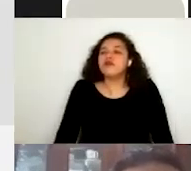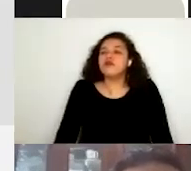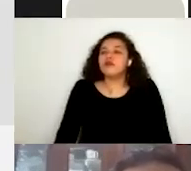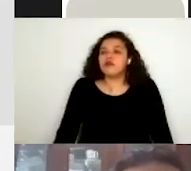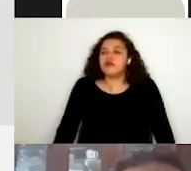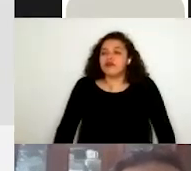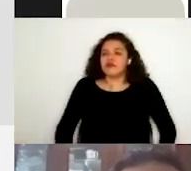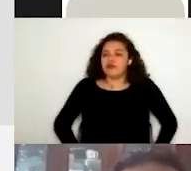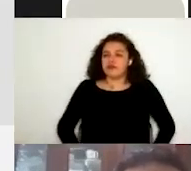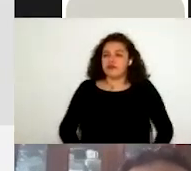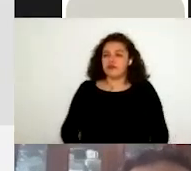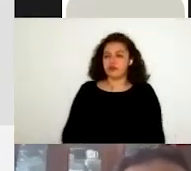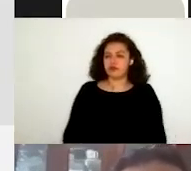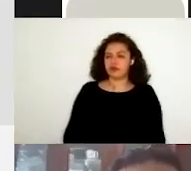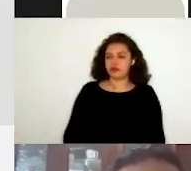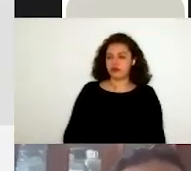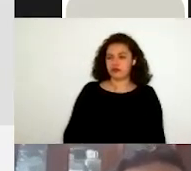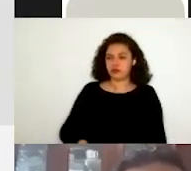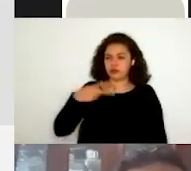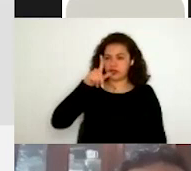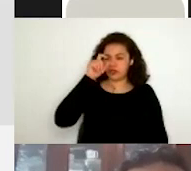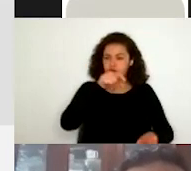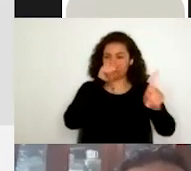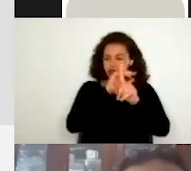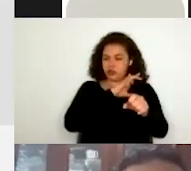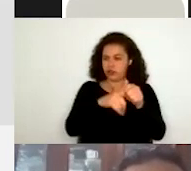y los objetivos específicos o particulares.